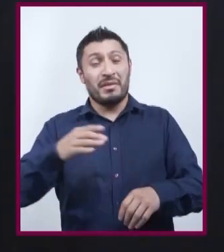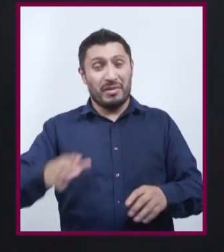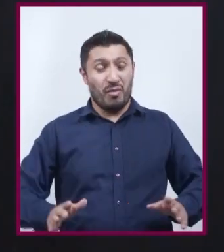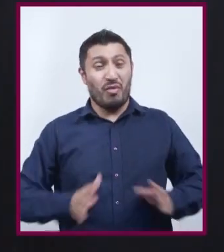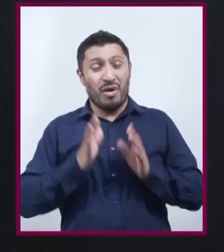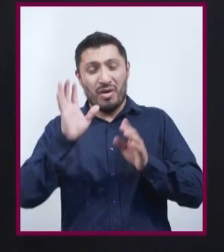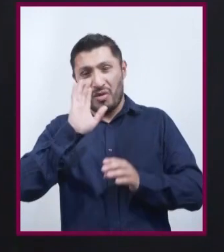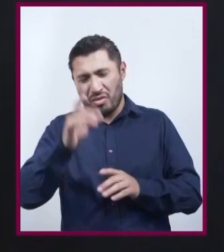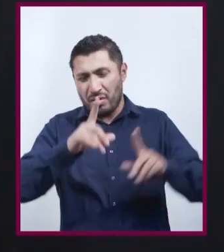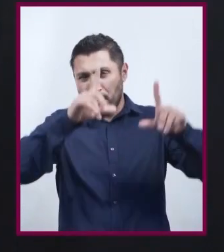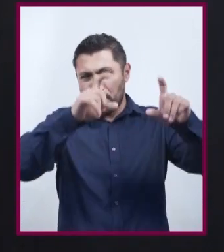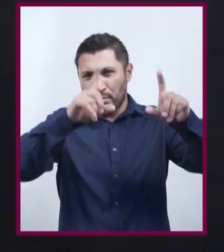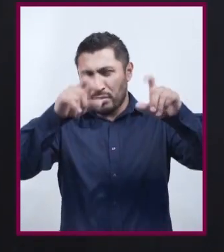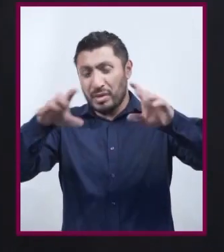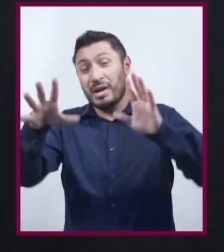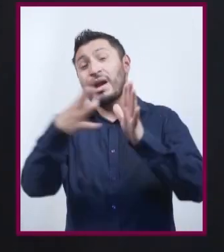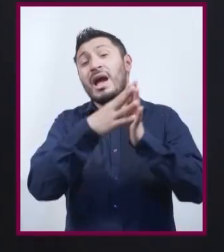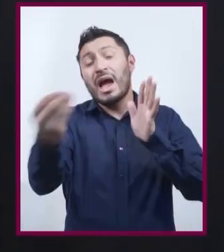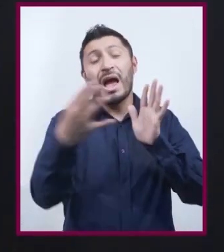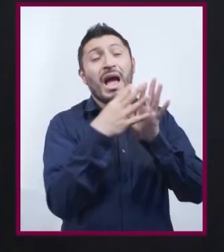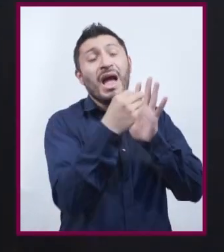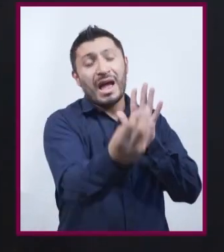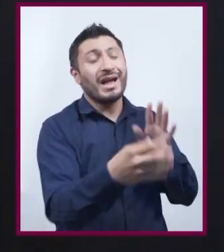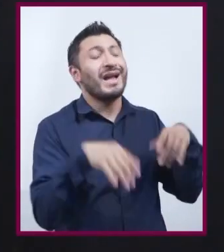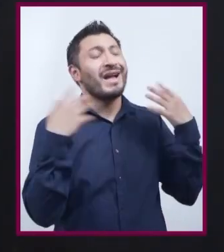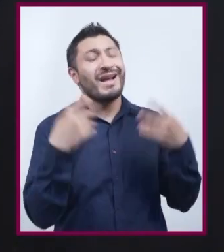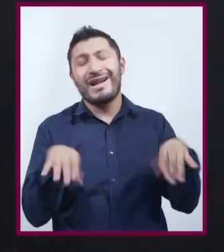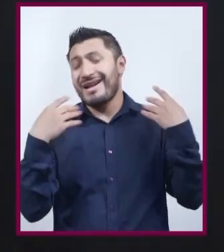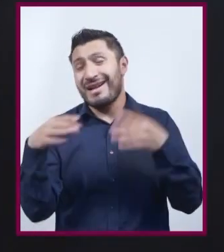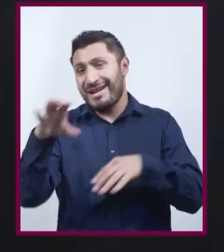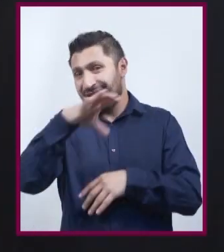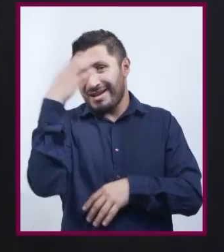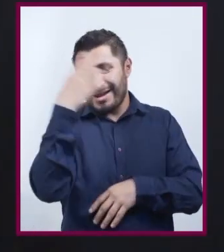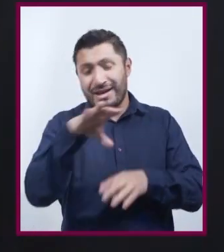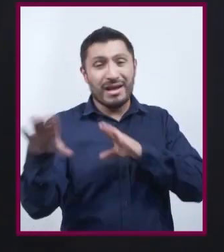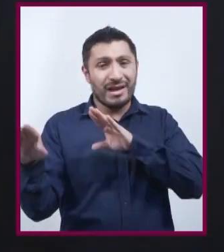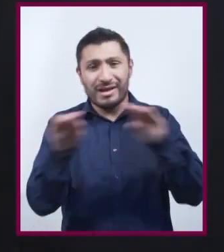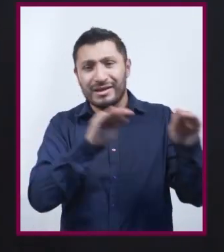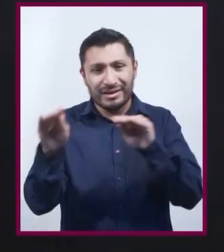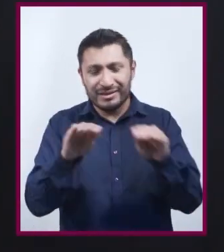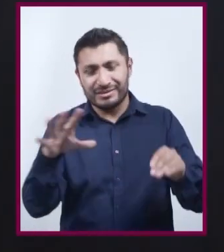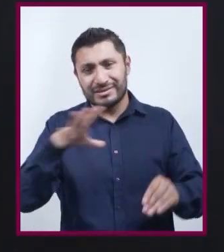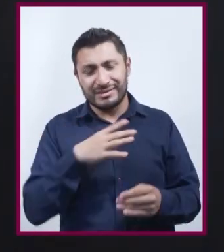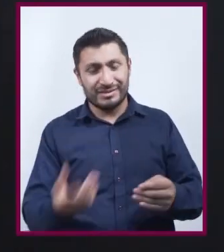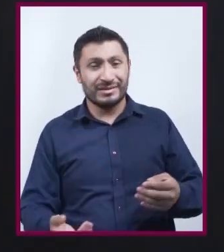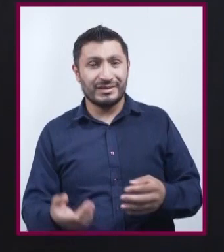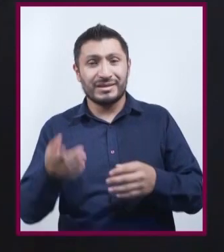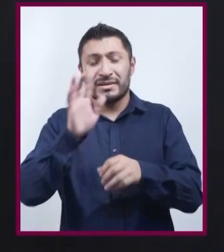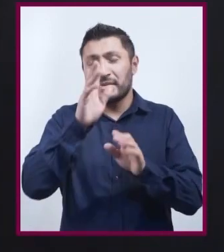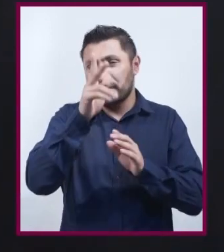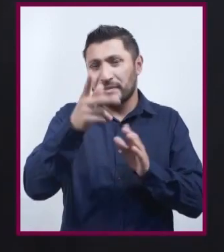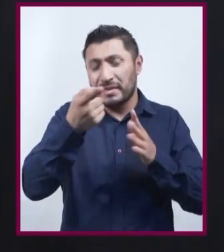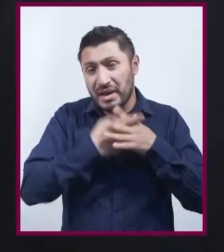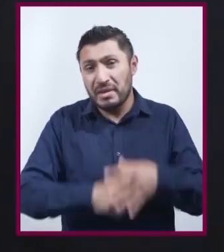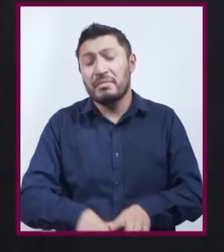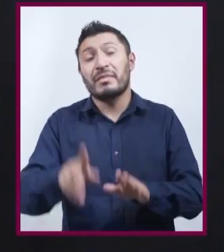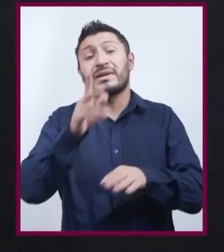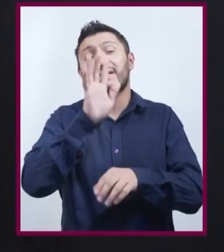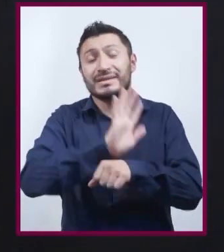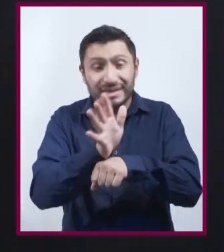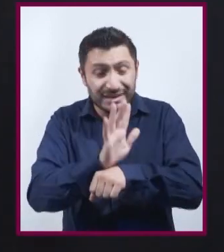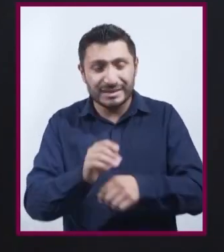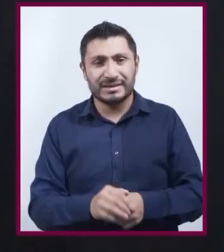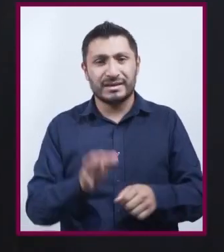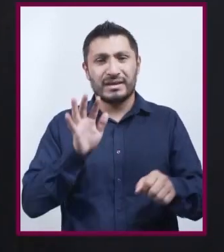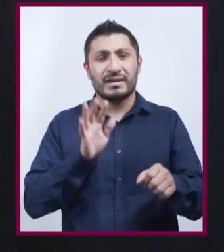se complejizó aún más cuando pudimos capturar y reproducir imágenes en movimiento, es decir, con el surgimiento de la